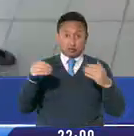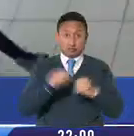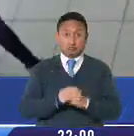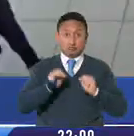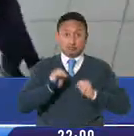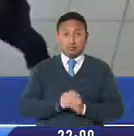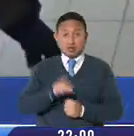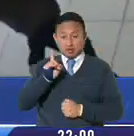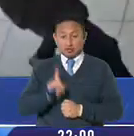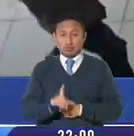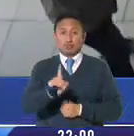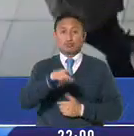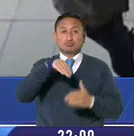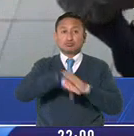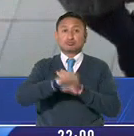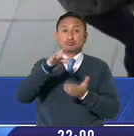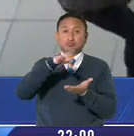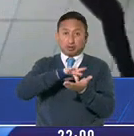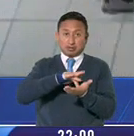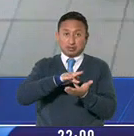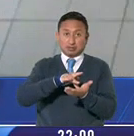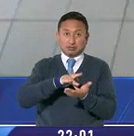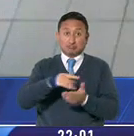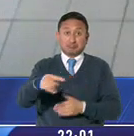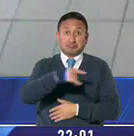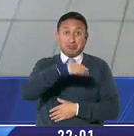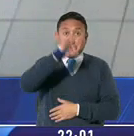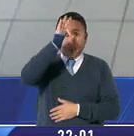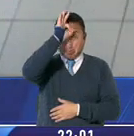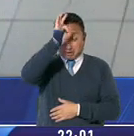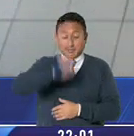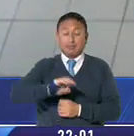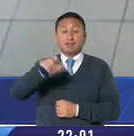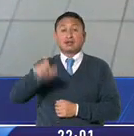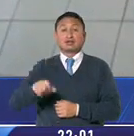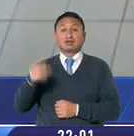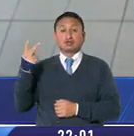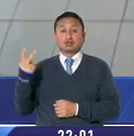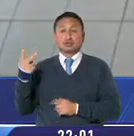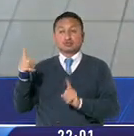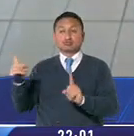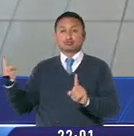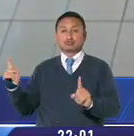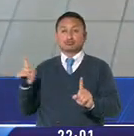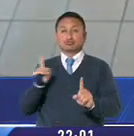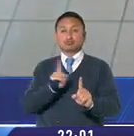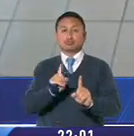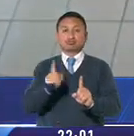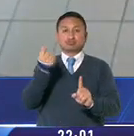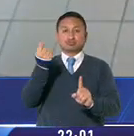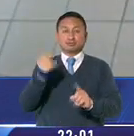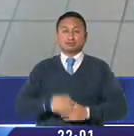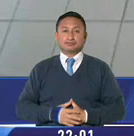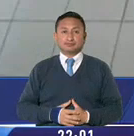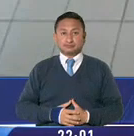a una farmacia sin imaginarse que era vigilada por dos sujetos que estaban atrás del dinero.